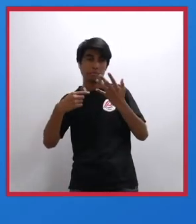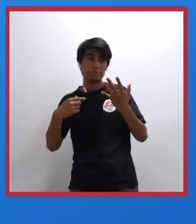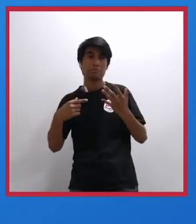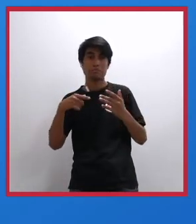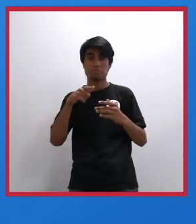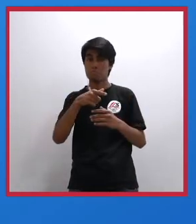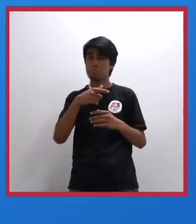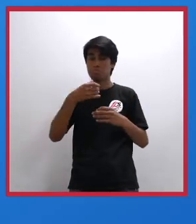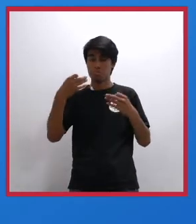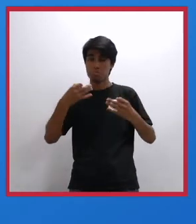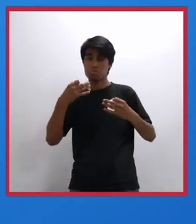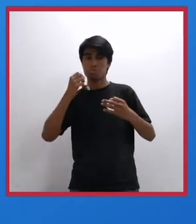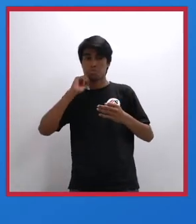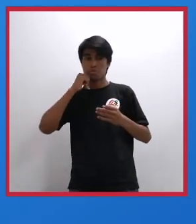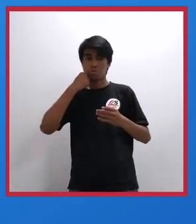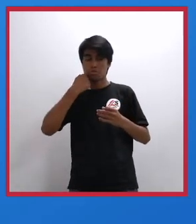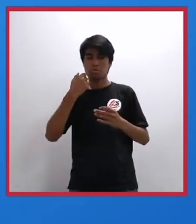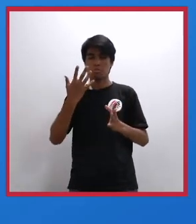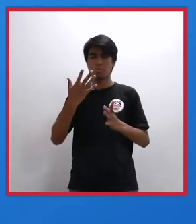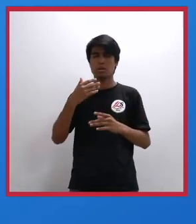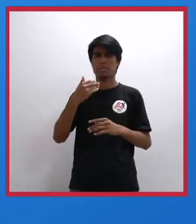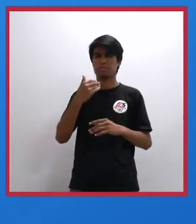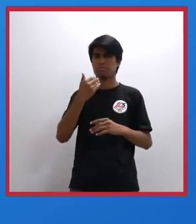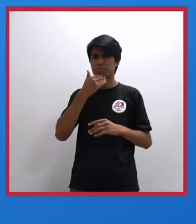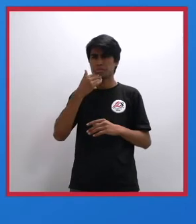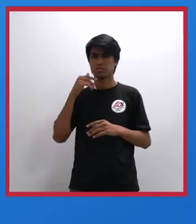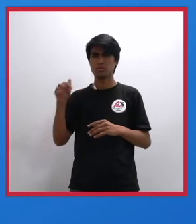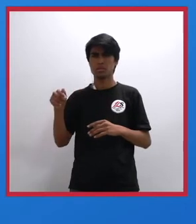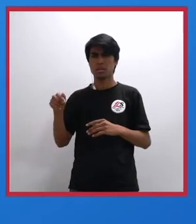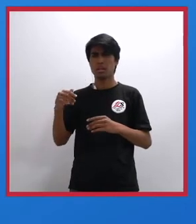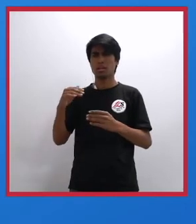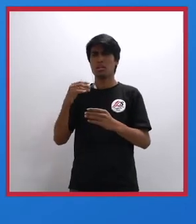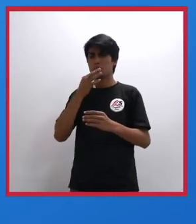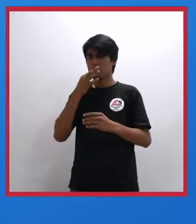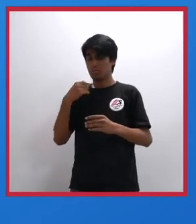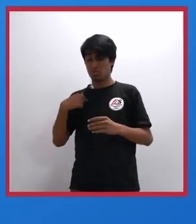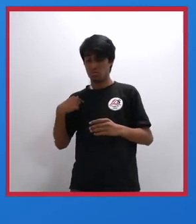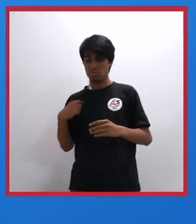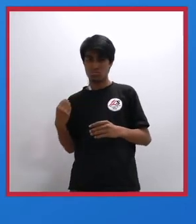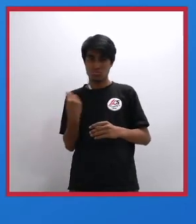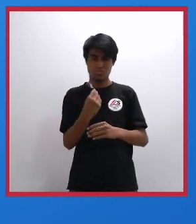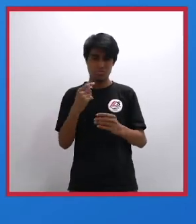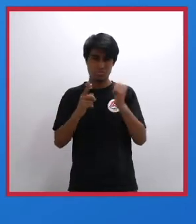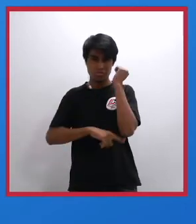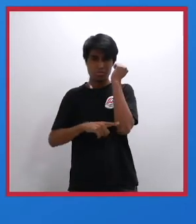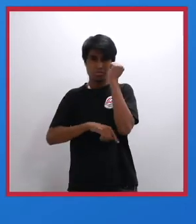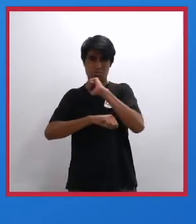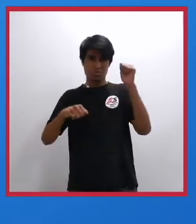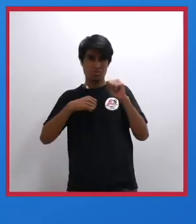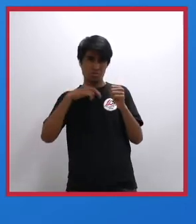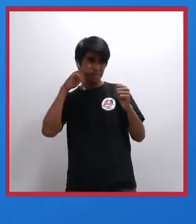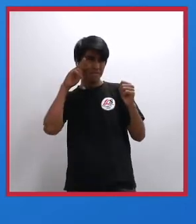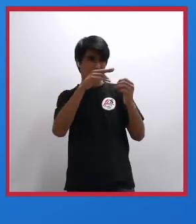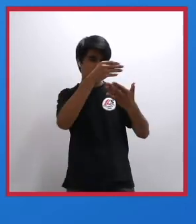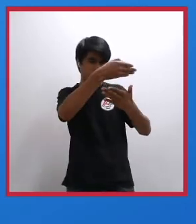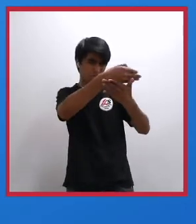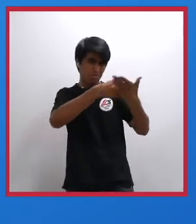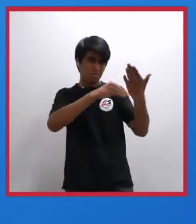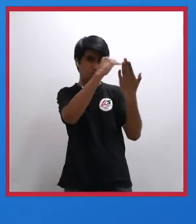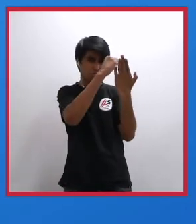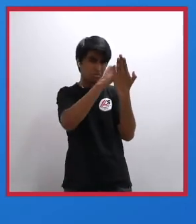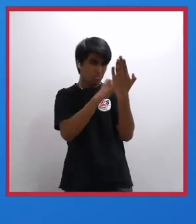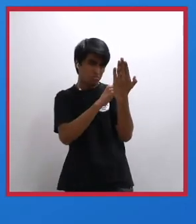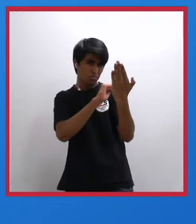chequeo estándar. Los contratistas podemos acceder a esta lista si existe. Básicamente esta lista